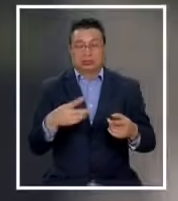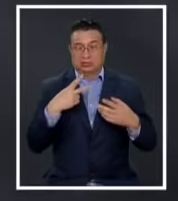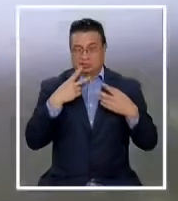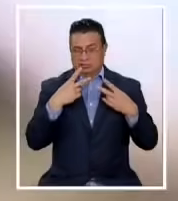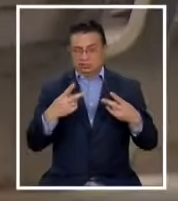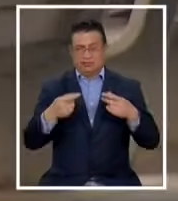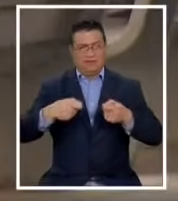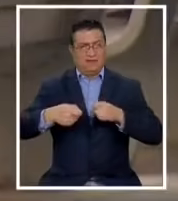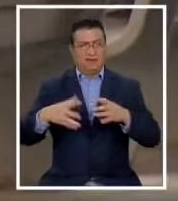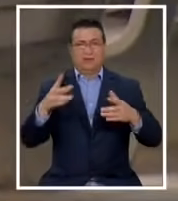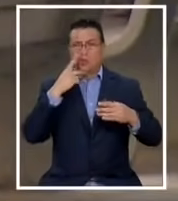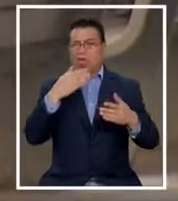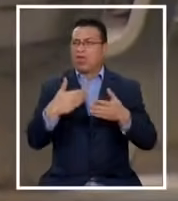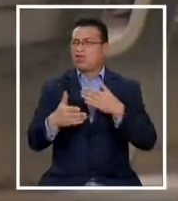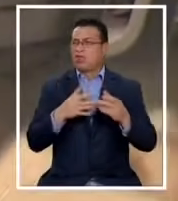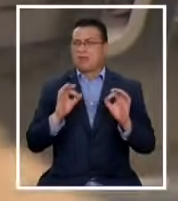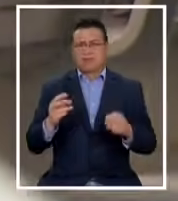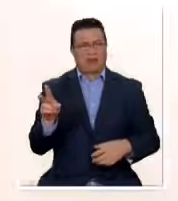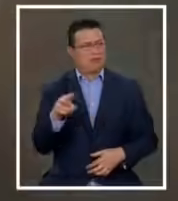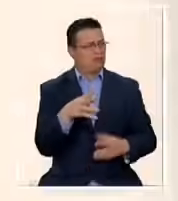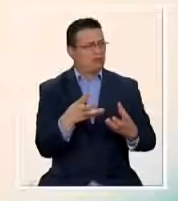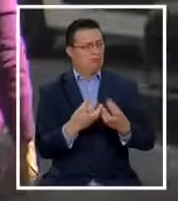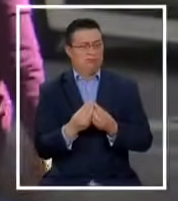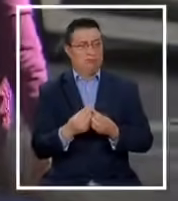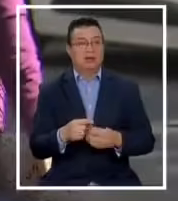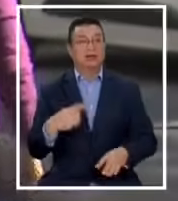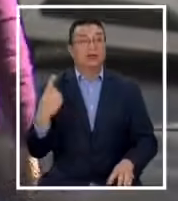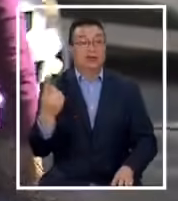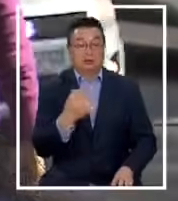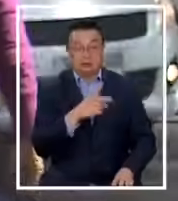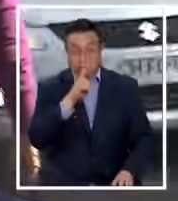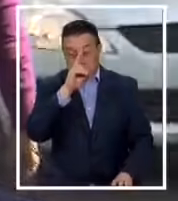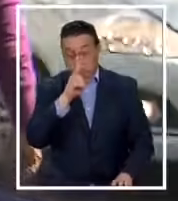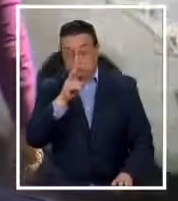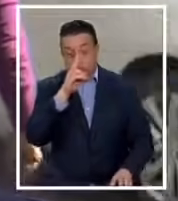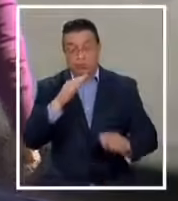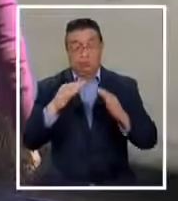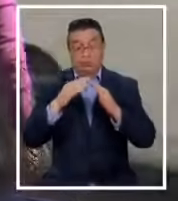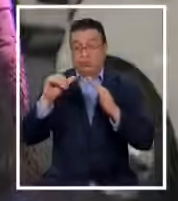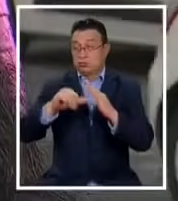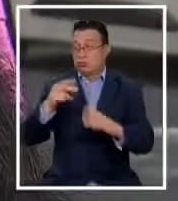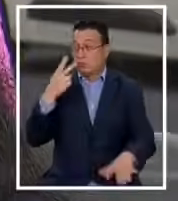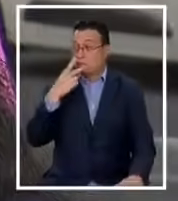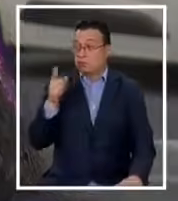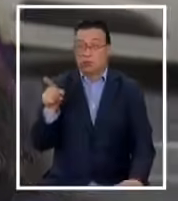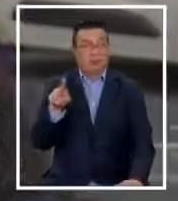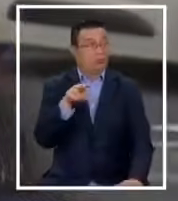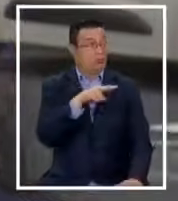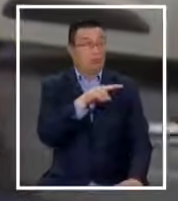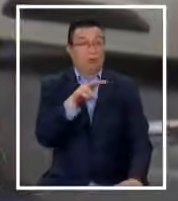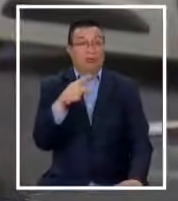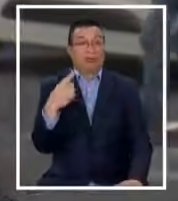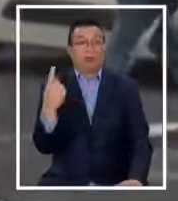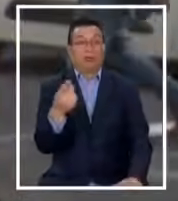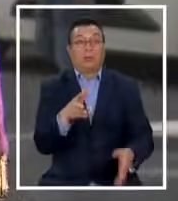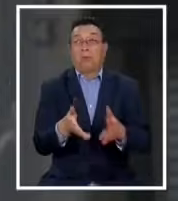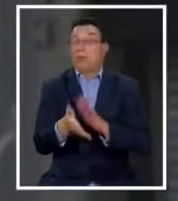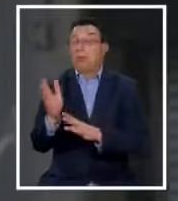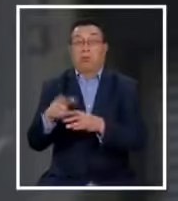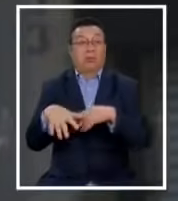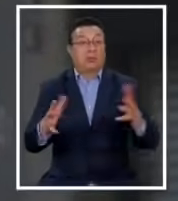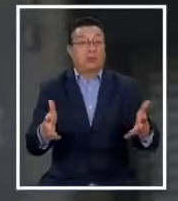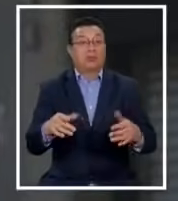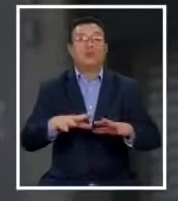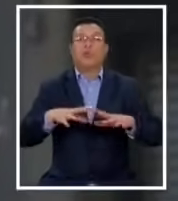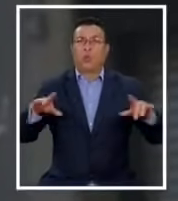ratos parecen normales. Se está respetando mucho la cuarentena porque yo veo que están todos como a tonta y a loca. Se